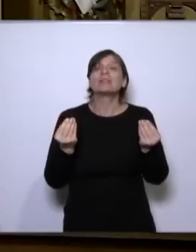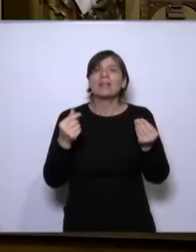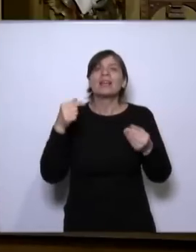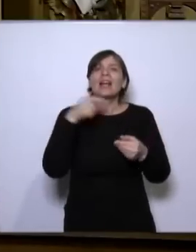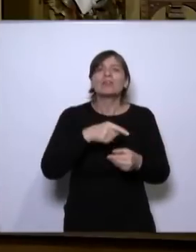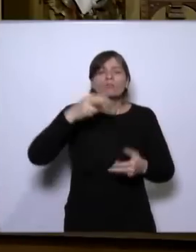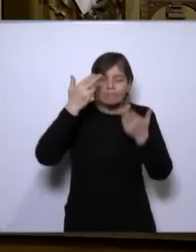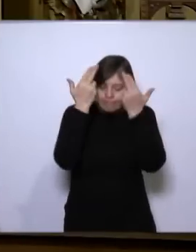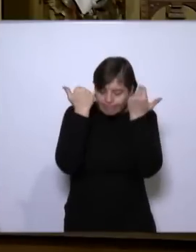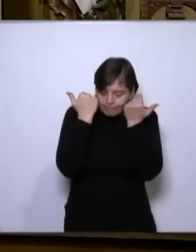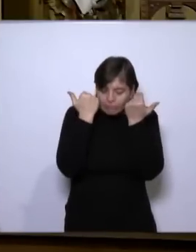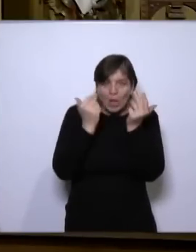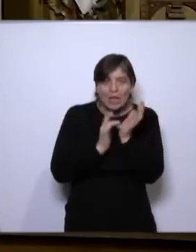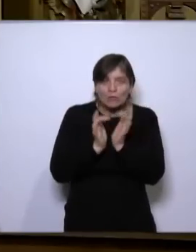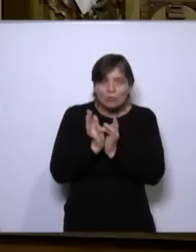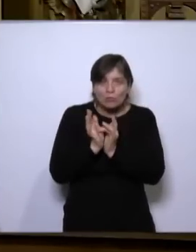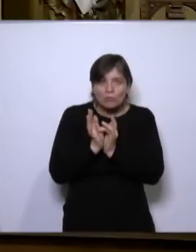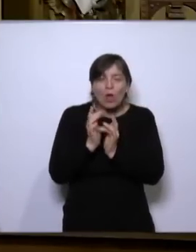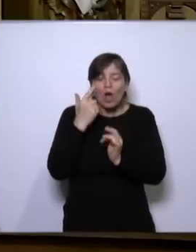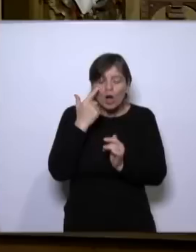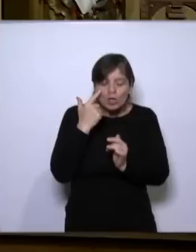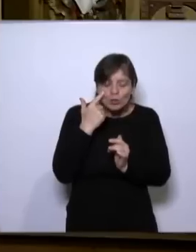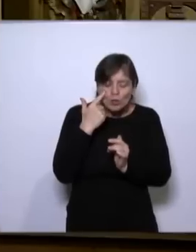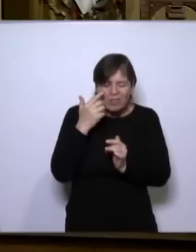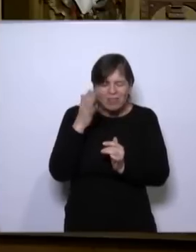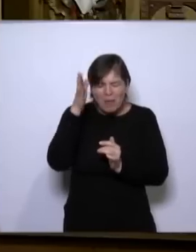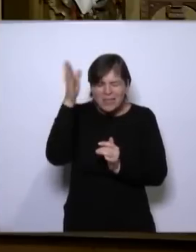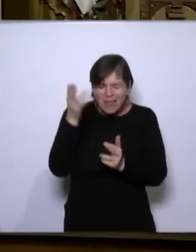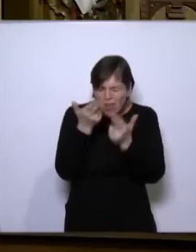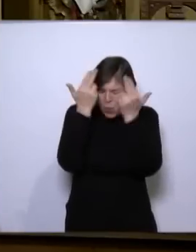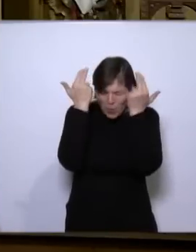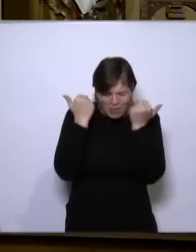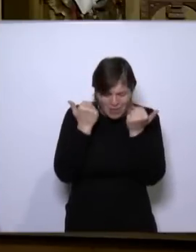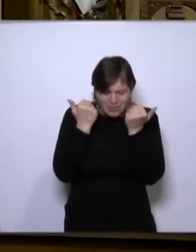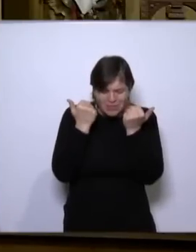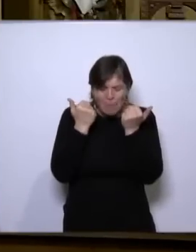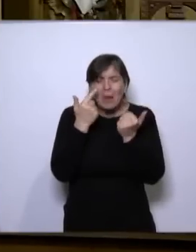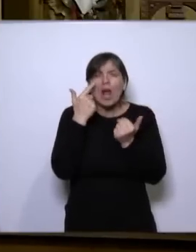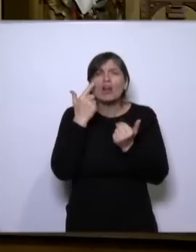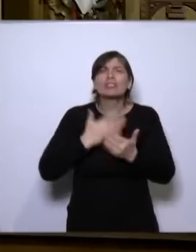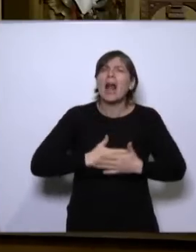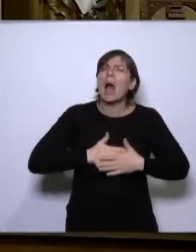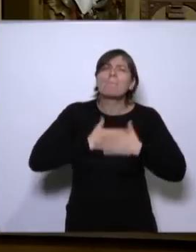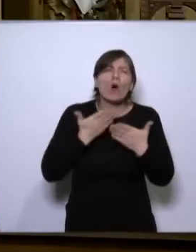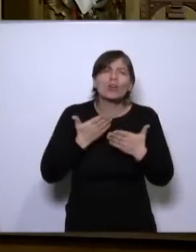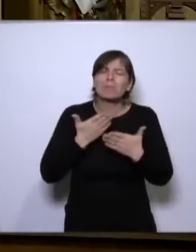un acto de obediencia que conoció el extremo del amor.